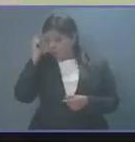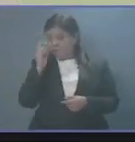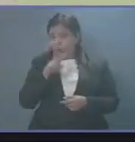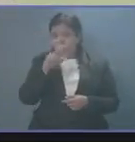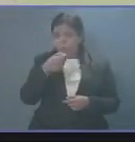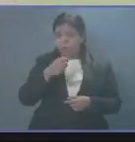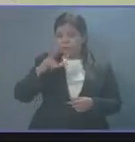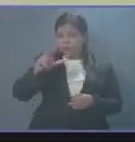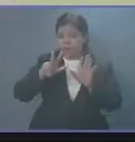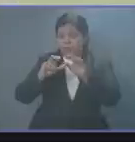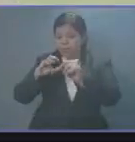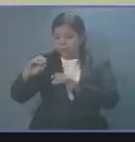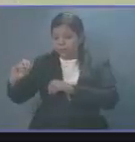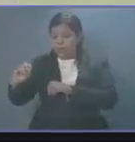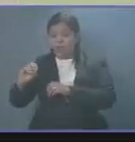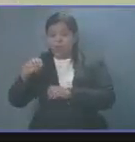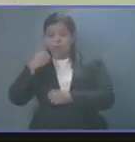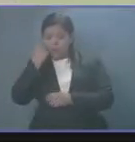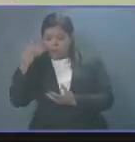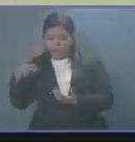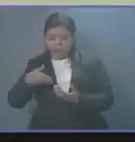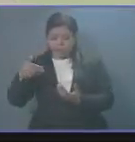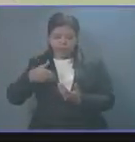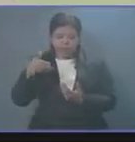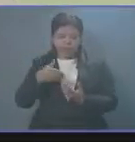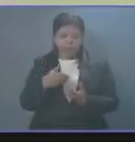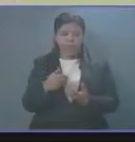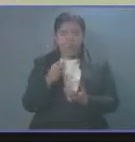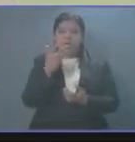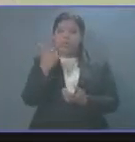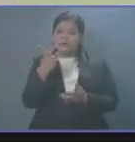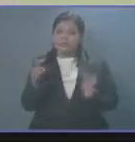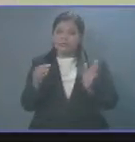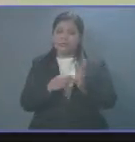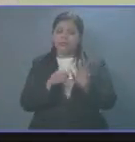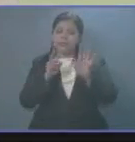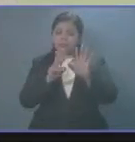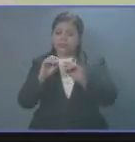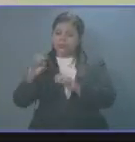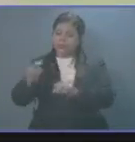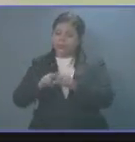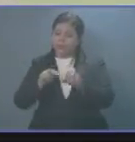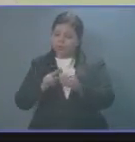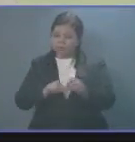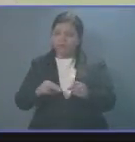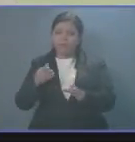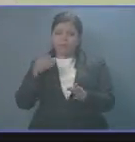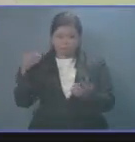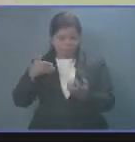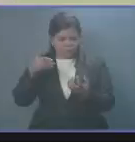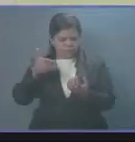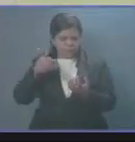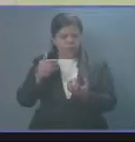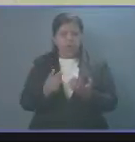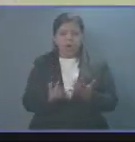jóvenes formados en cursos técnicos vocacionales, 13.700 jóvenes fueron beneficiados con formación profesional y